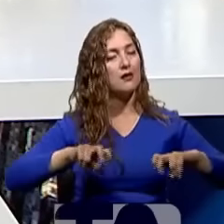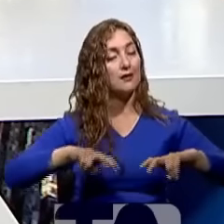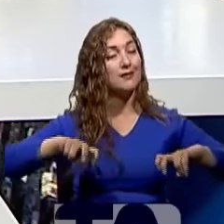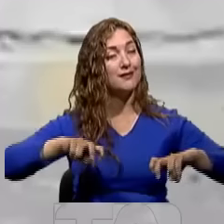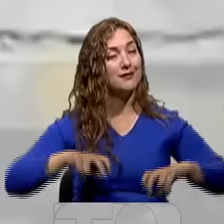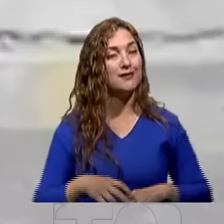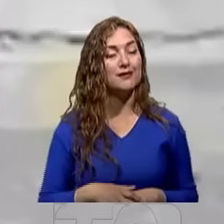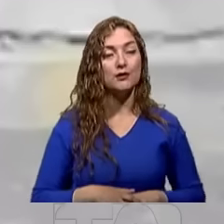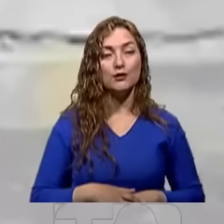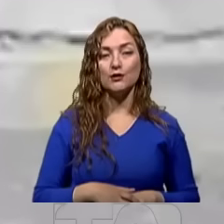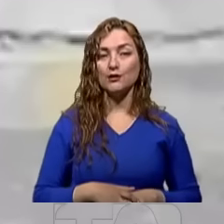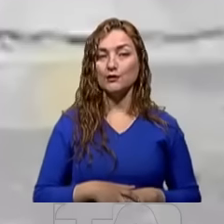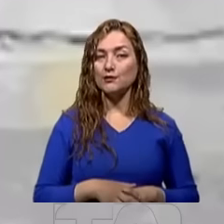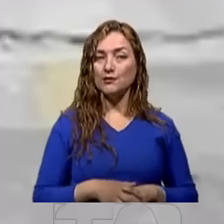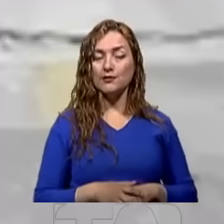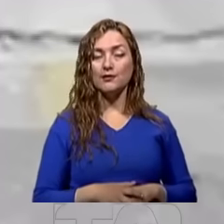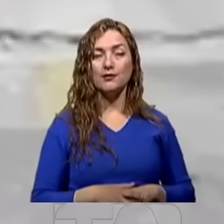violento.